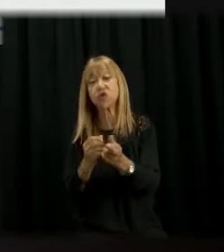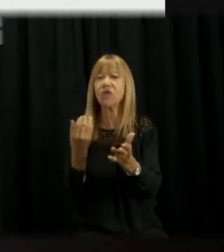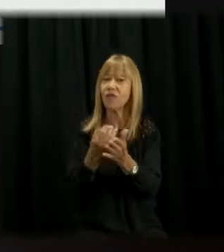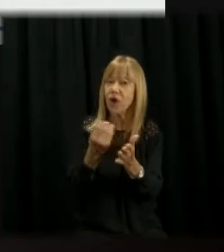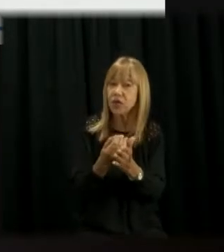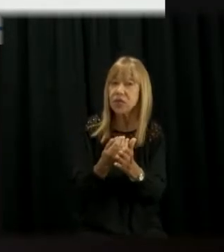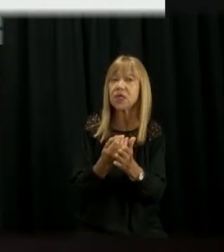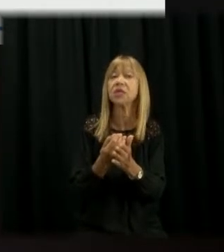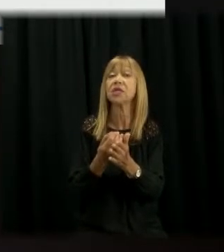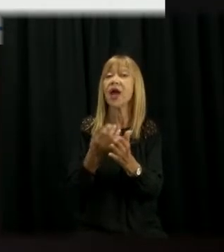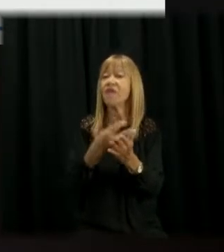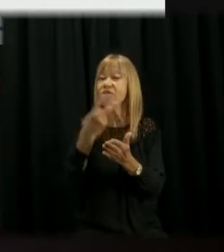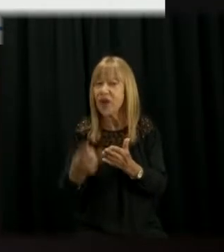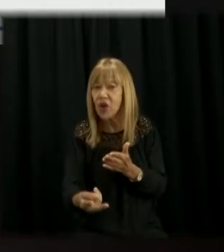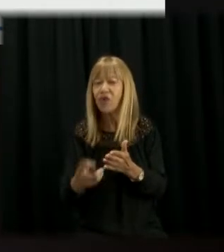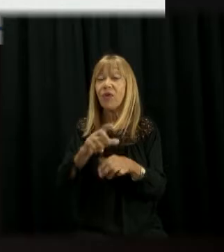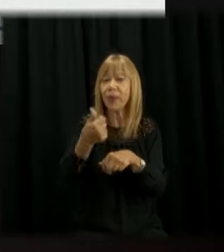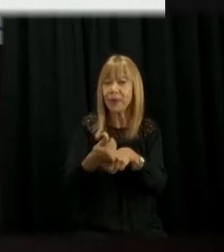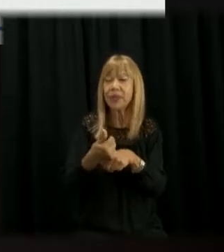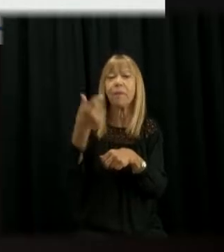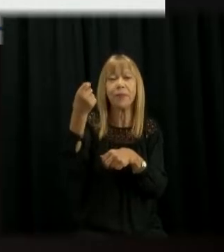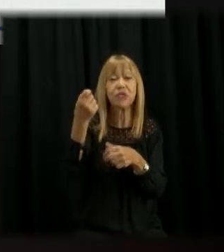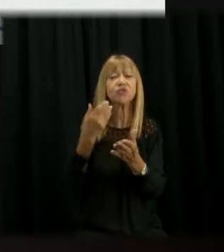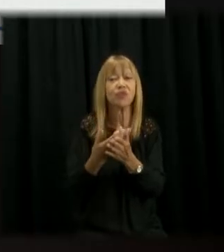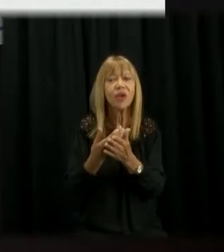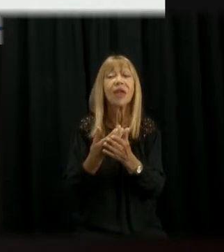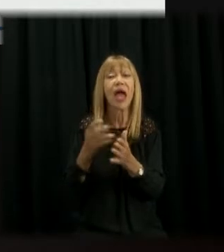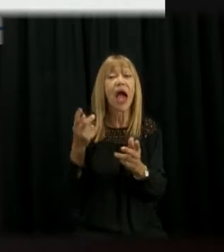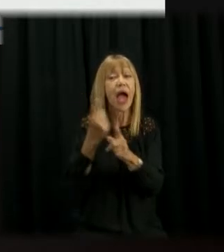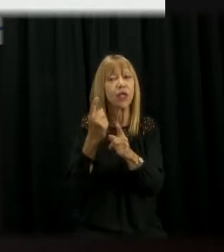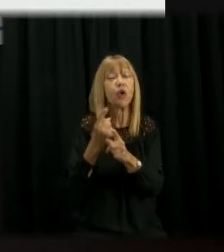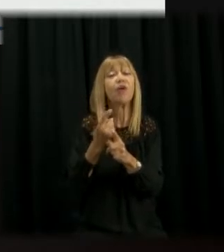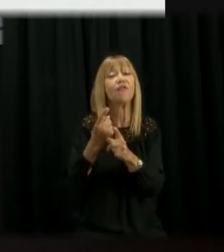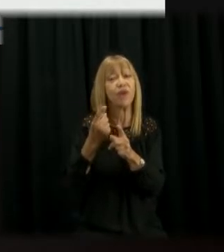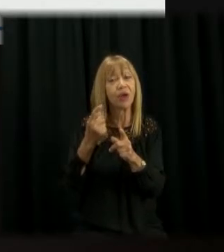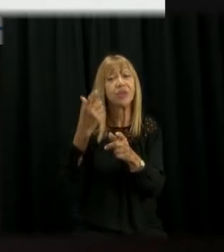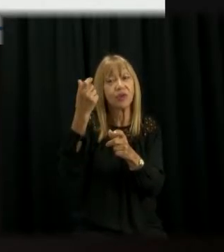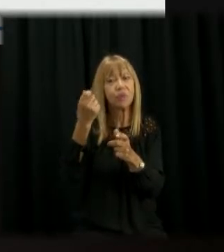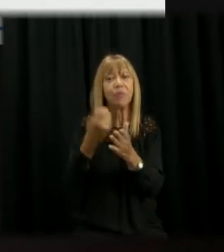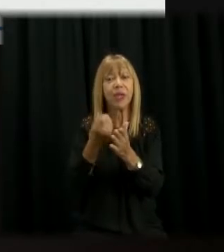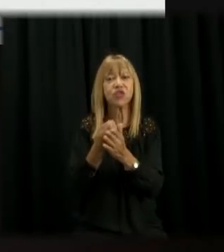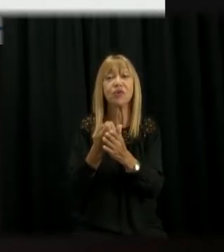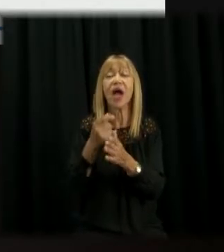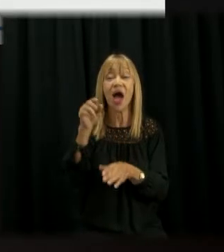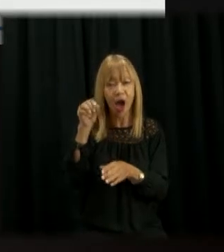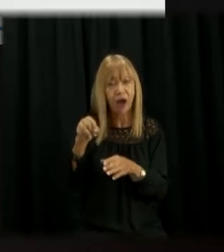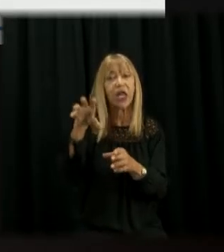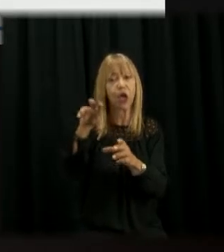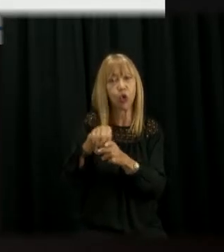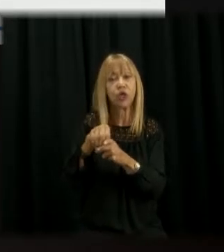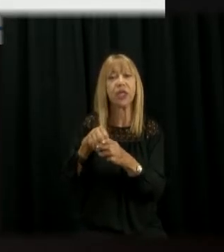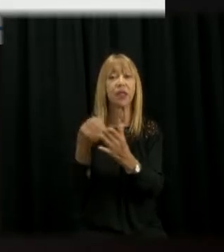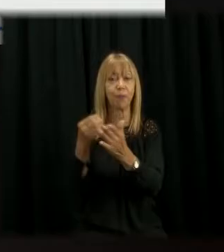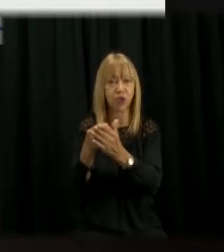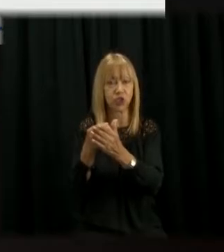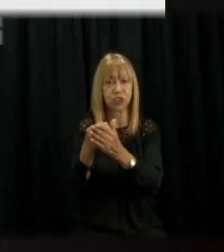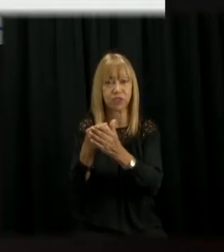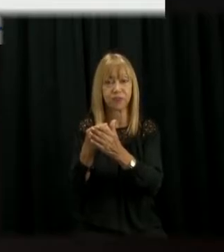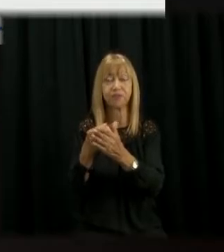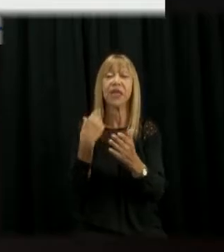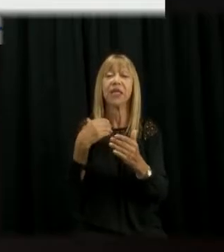las reformas. Así que si no se puede implantar esa reforma de las pensiones, entonces hay un fondo de